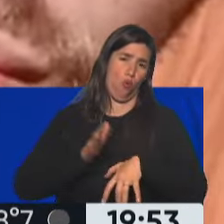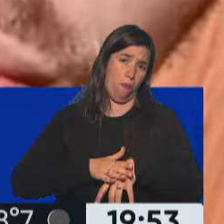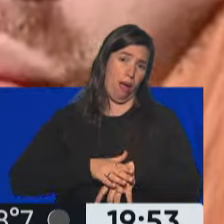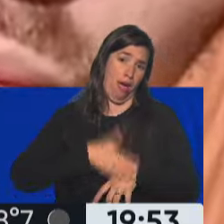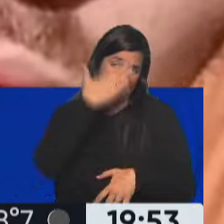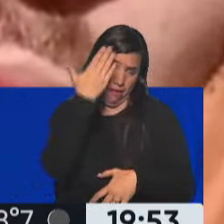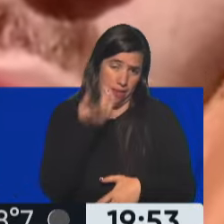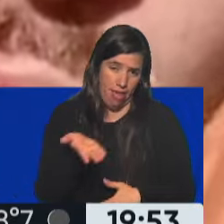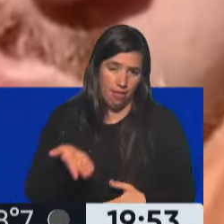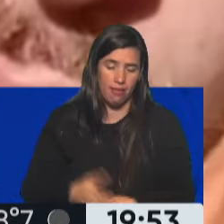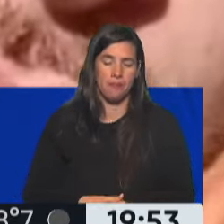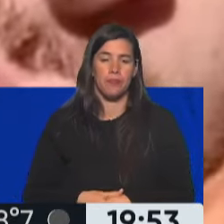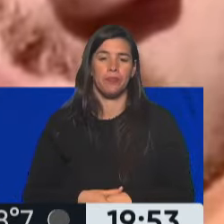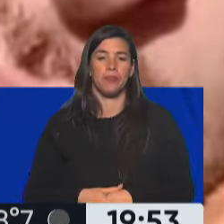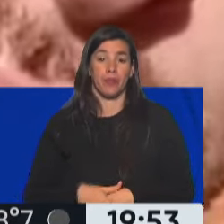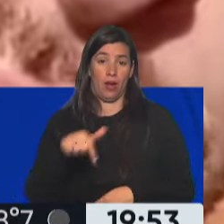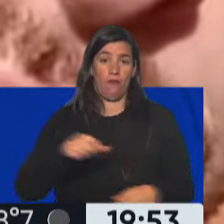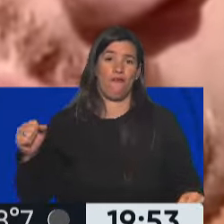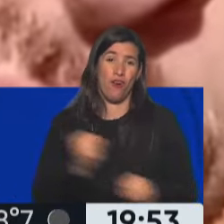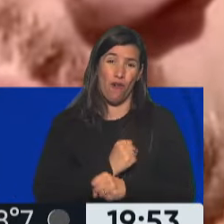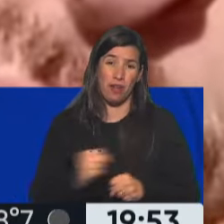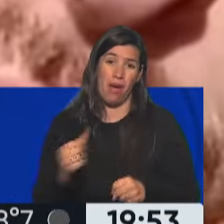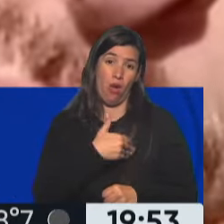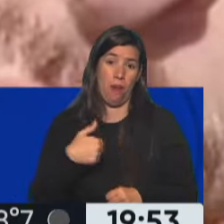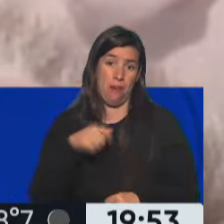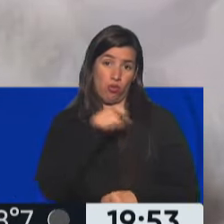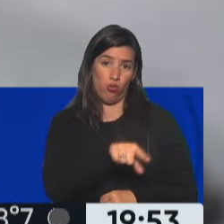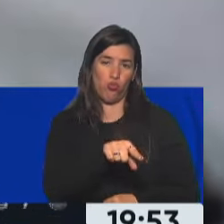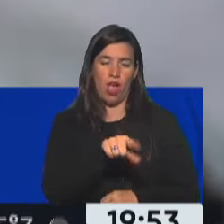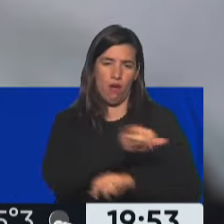El fallecimiento fue confirmado por Claudia, su mamá, quien